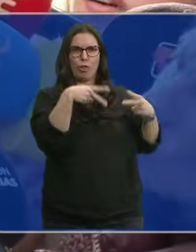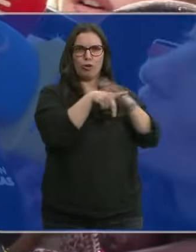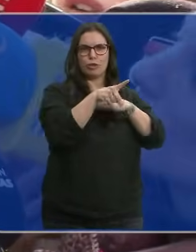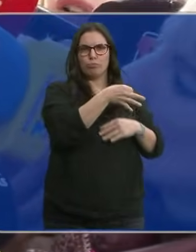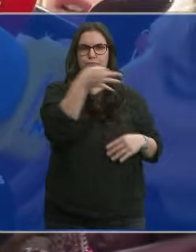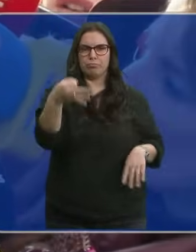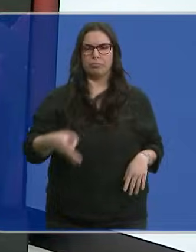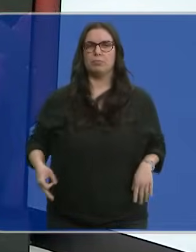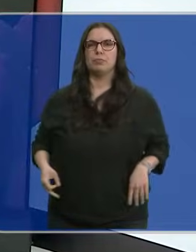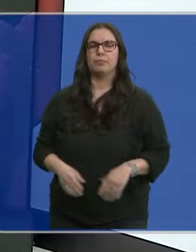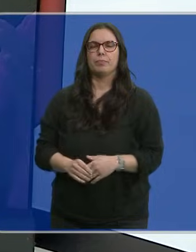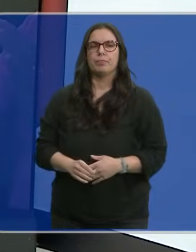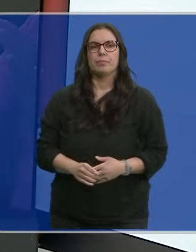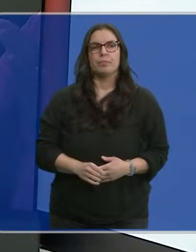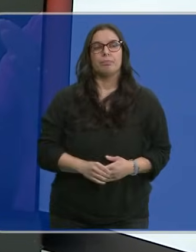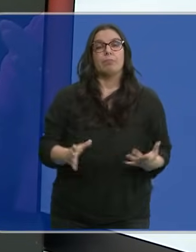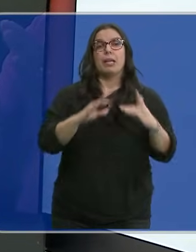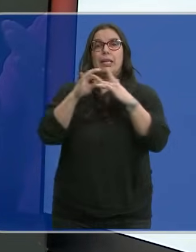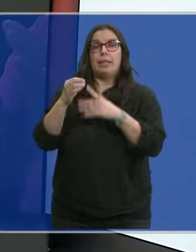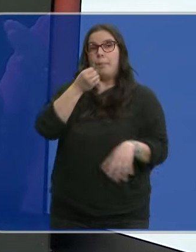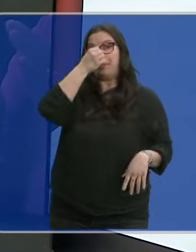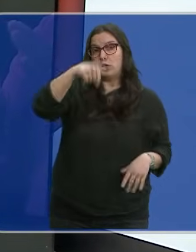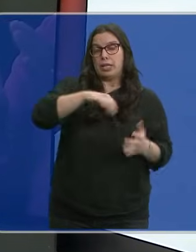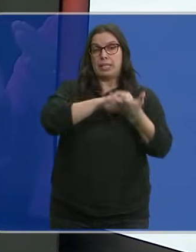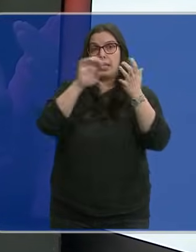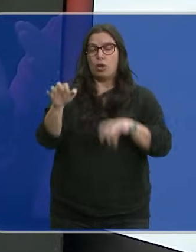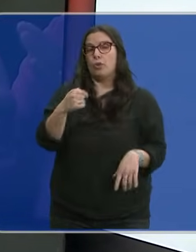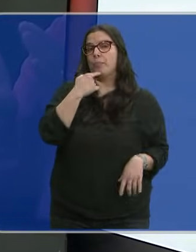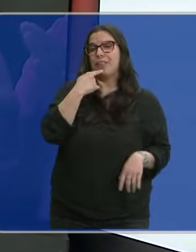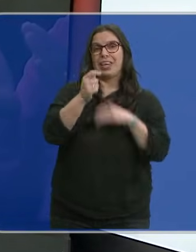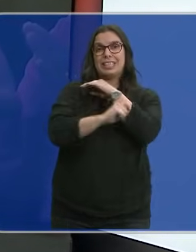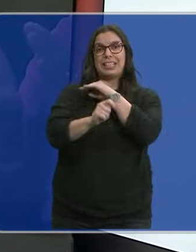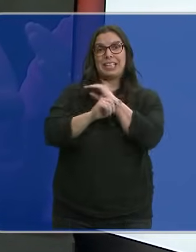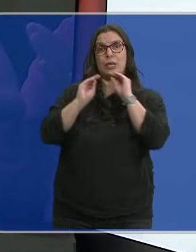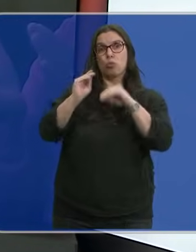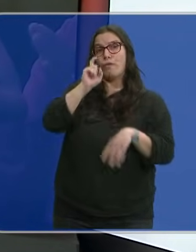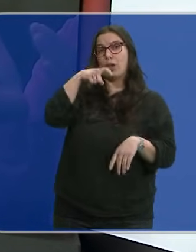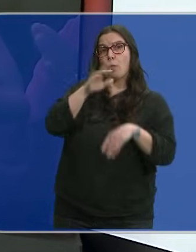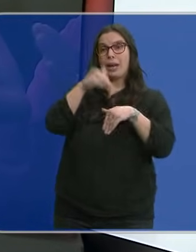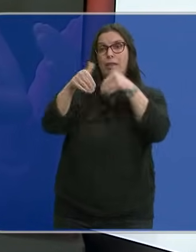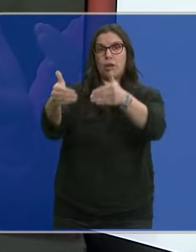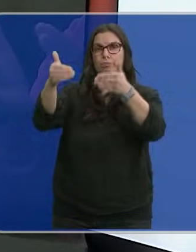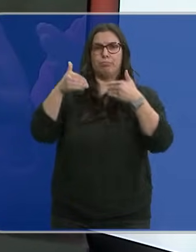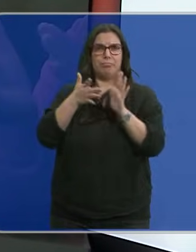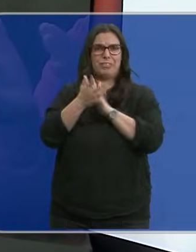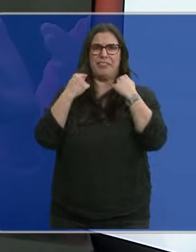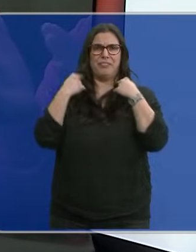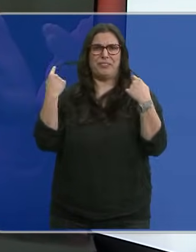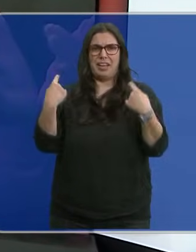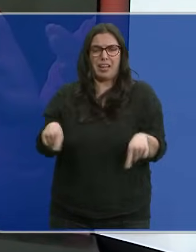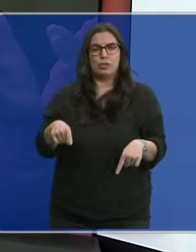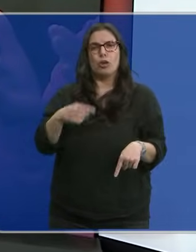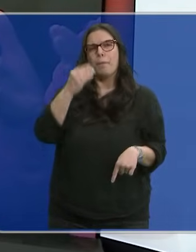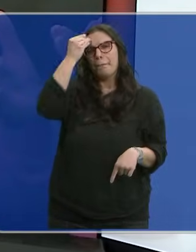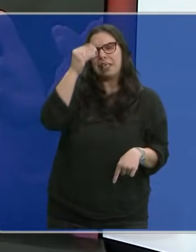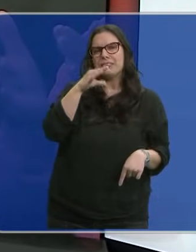eficaz. Por su parte, el líder socialista de Castilla y León dice que la estrategia de Feijóo de adelantar elecciones ha sido un fracaso y se